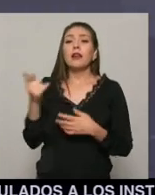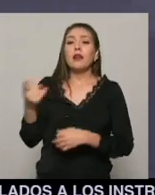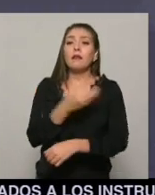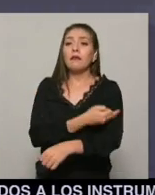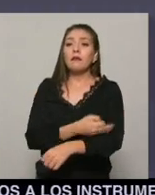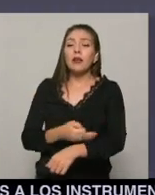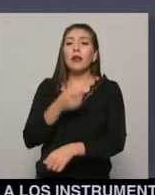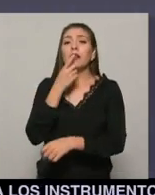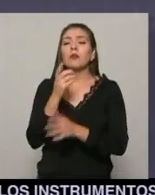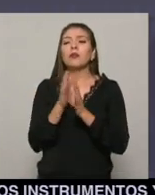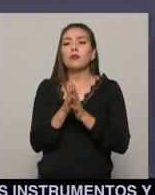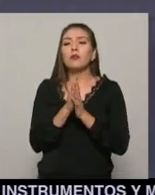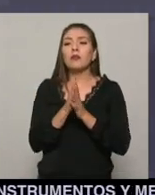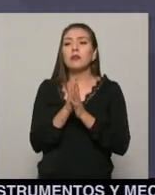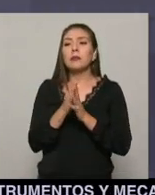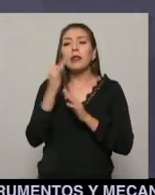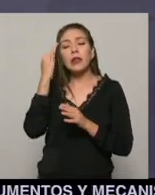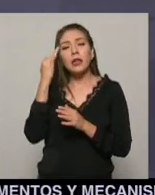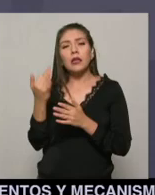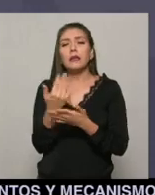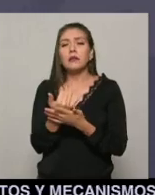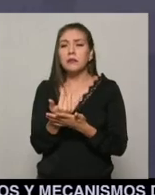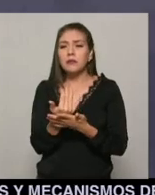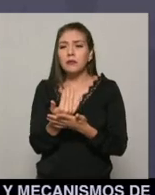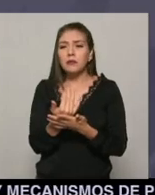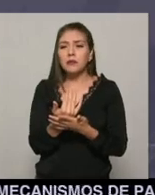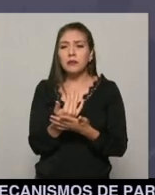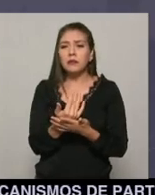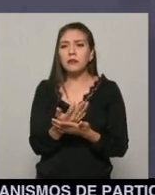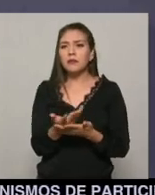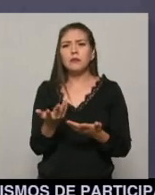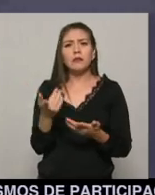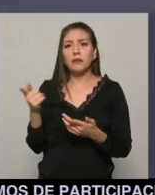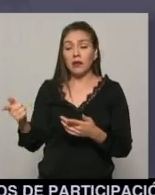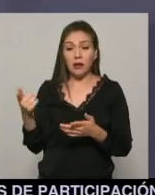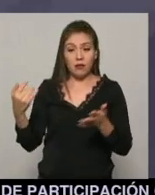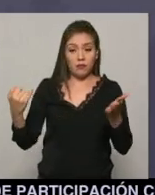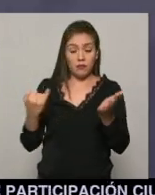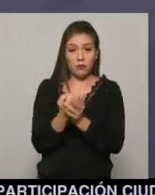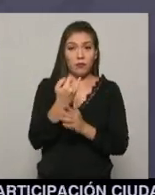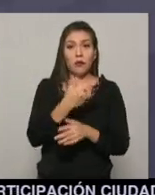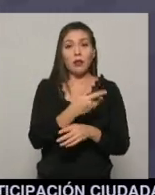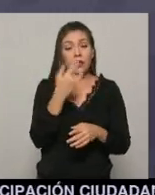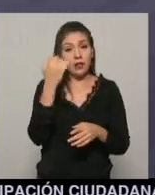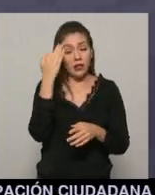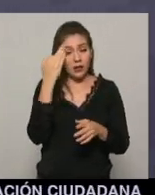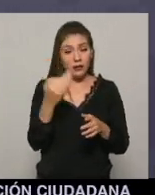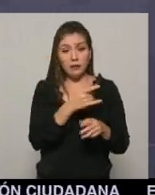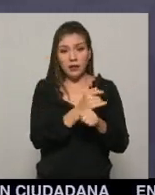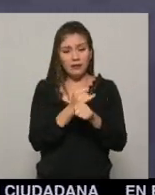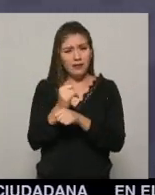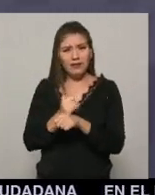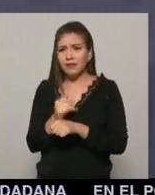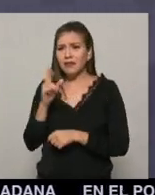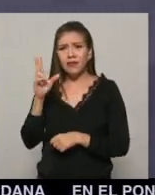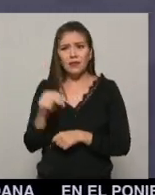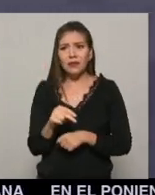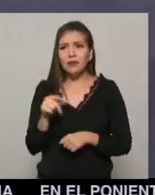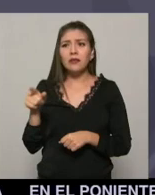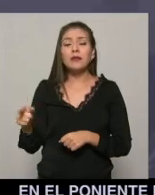tiempo, como si la familia determinara el avance de las investigaciones, y lo que están esperando literalmente es que la víctima